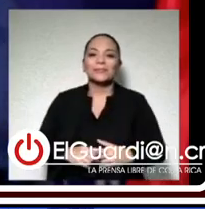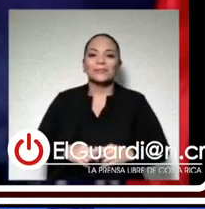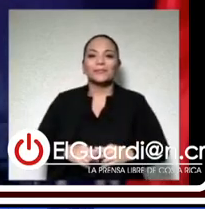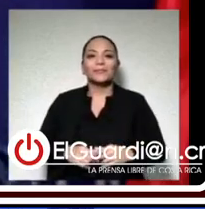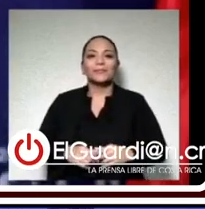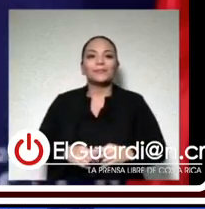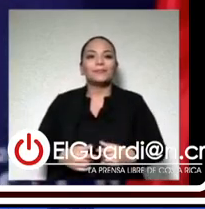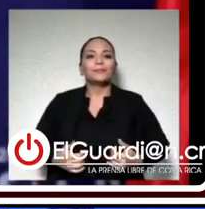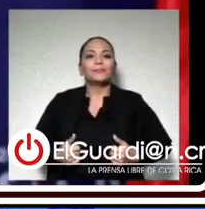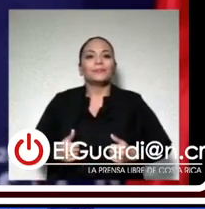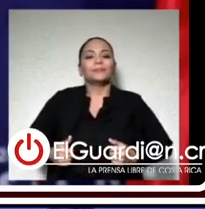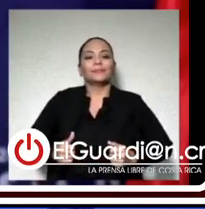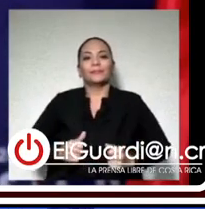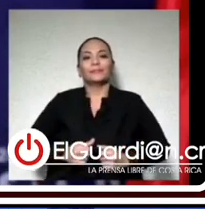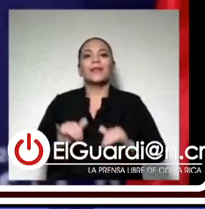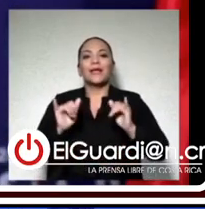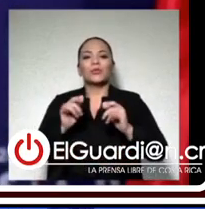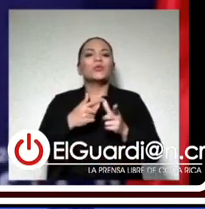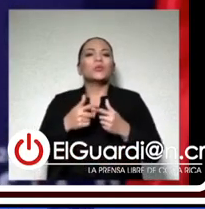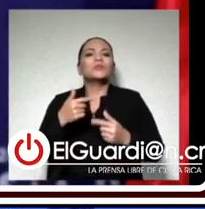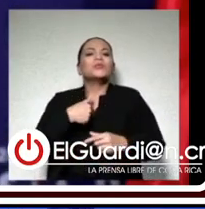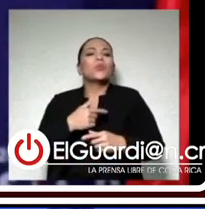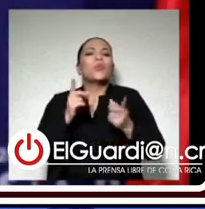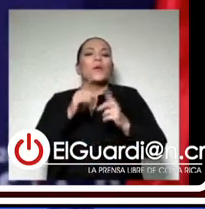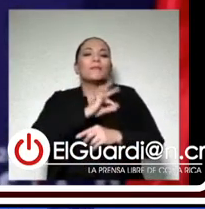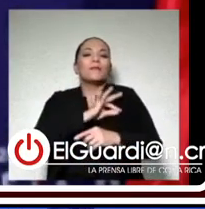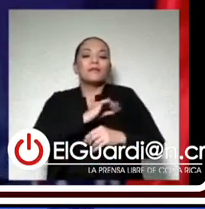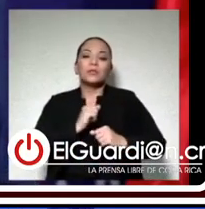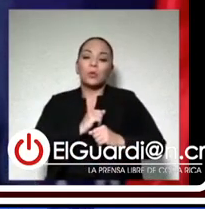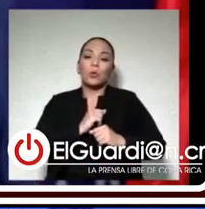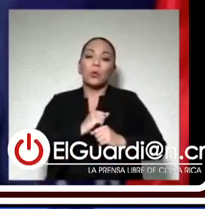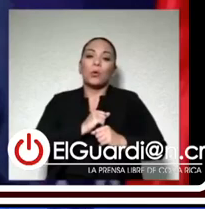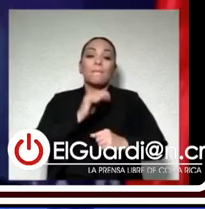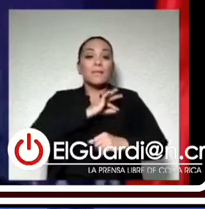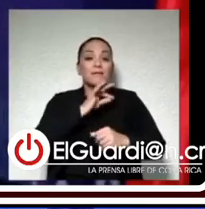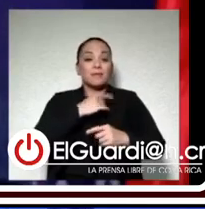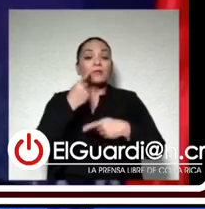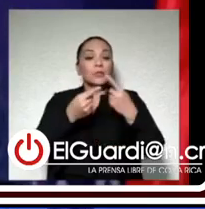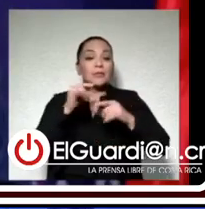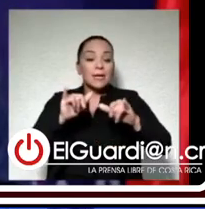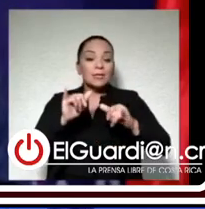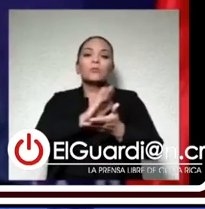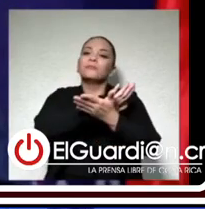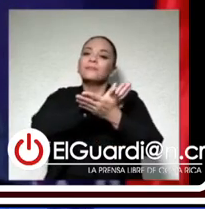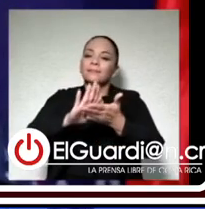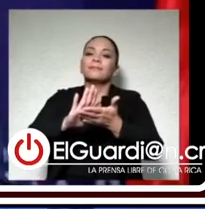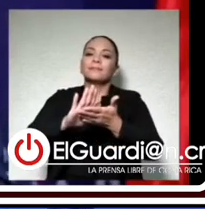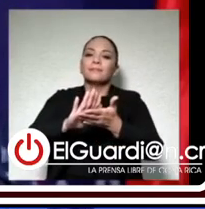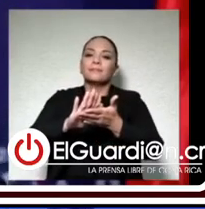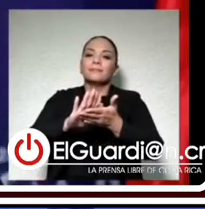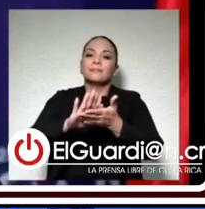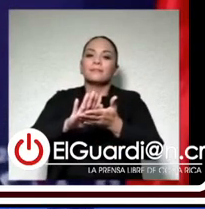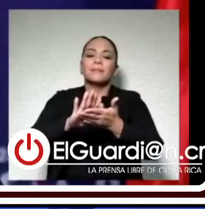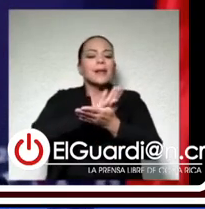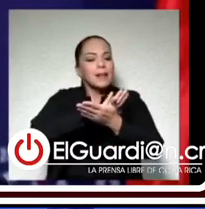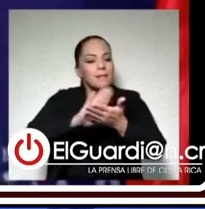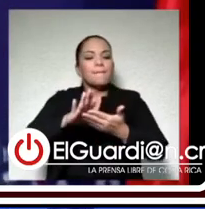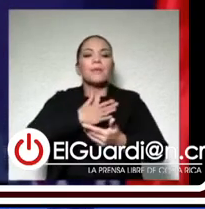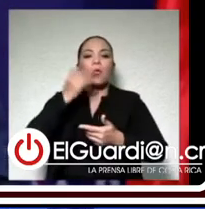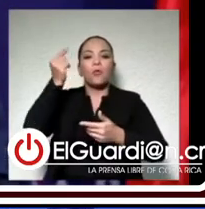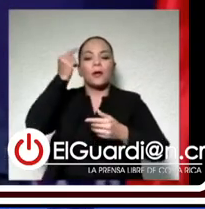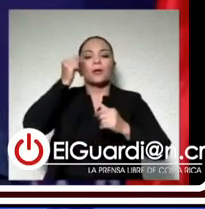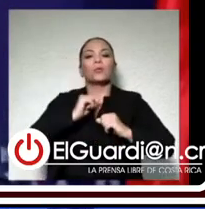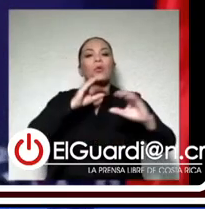Ok, eso es. Entonces, ¿qué gano yo? Que la transparencia, la limpieza de mi gobierno, la